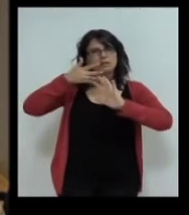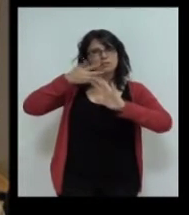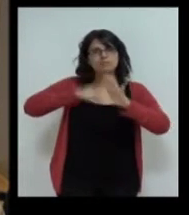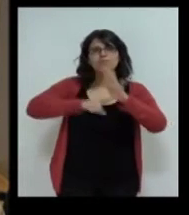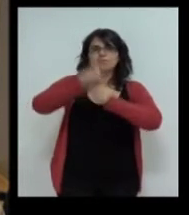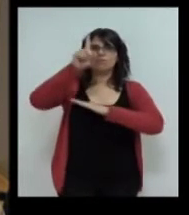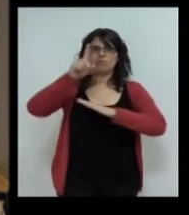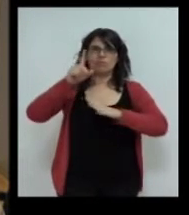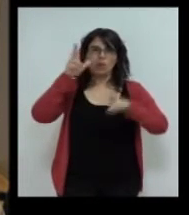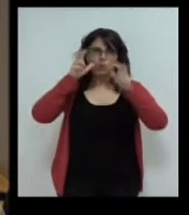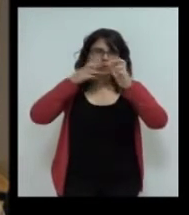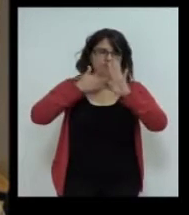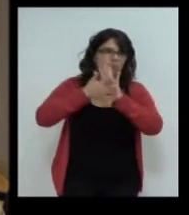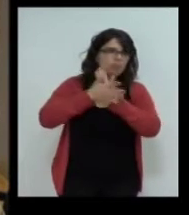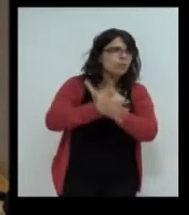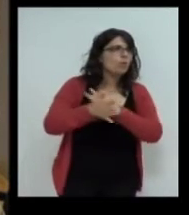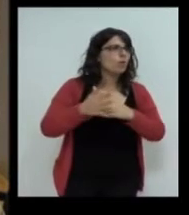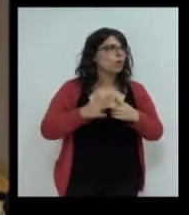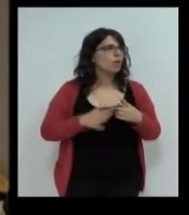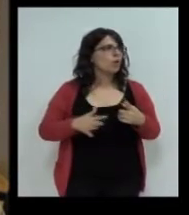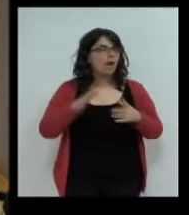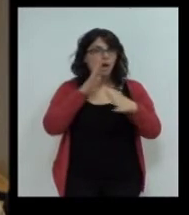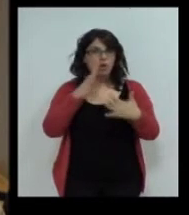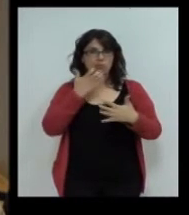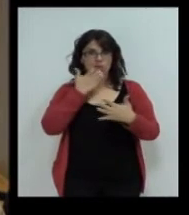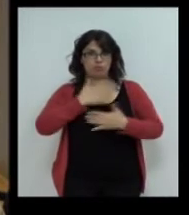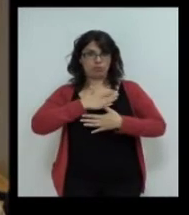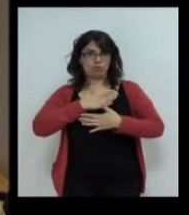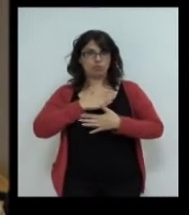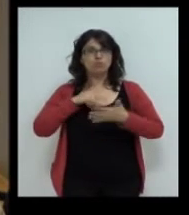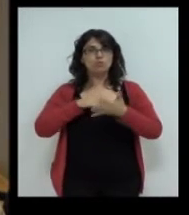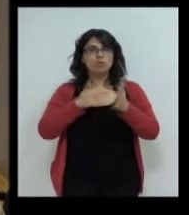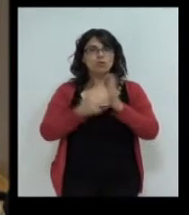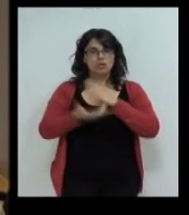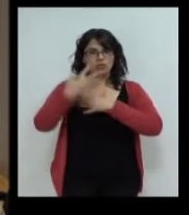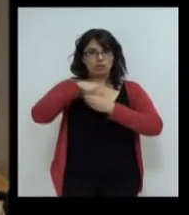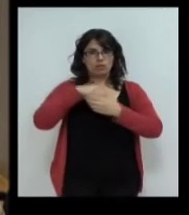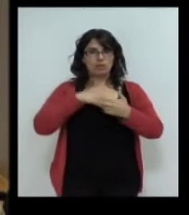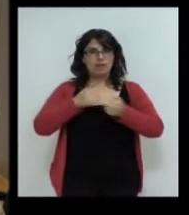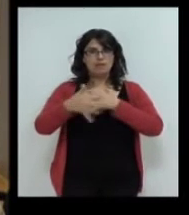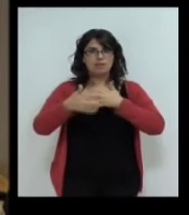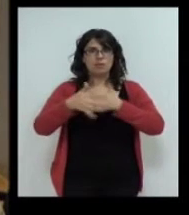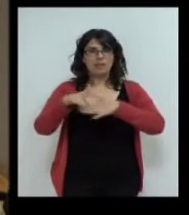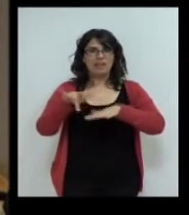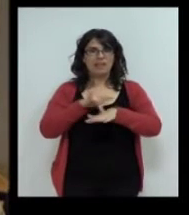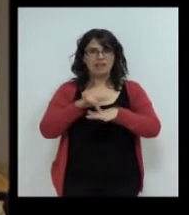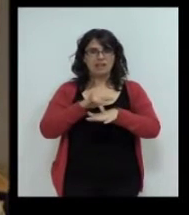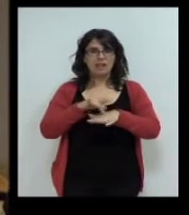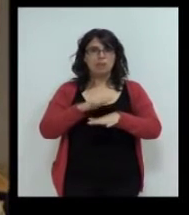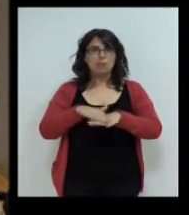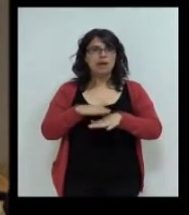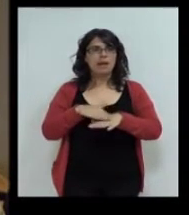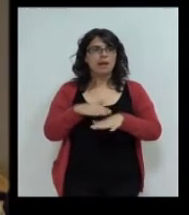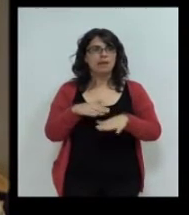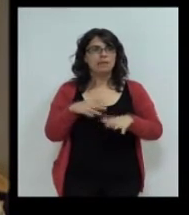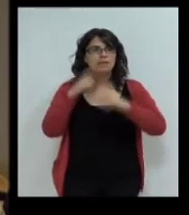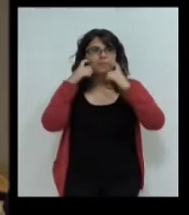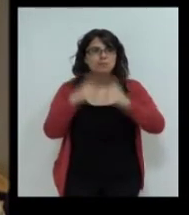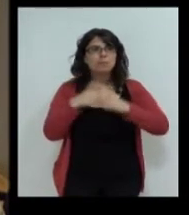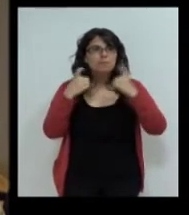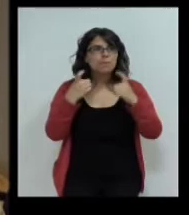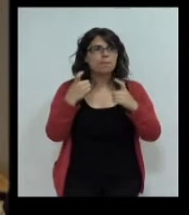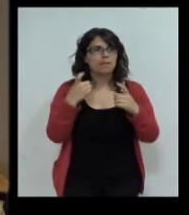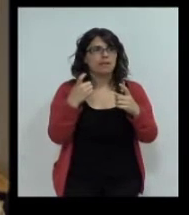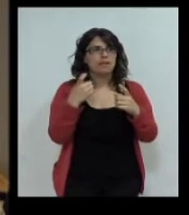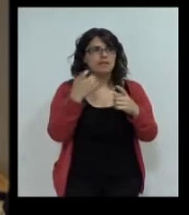audiodescripción, como nosotros ahora, por ejemplo, estamos en un proyecto dentro de nuestro archivo digital de cómo realmente hacer que el material